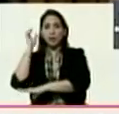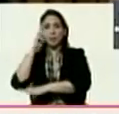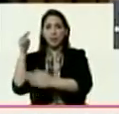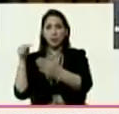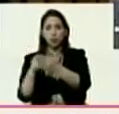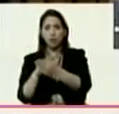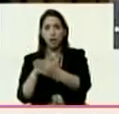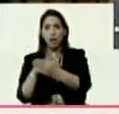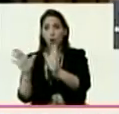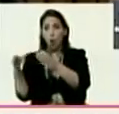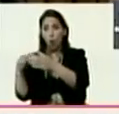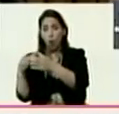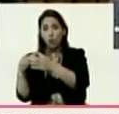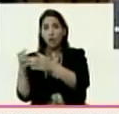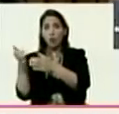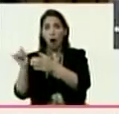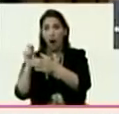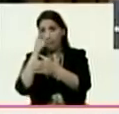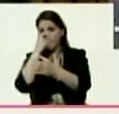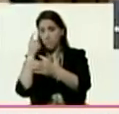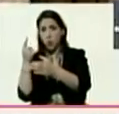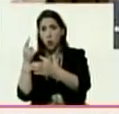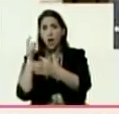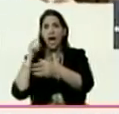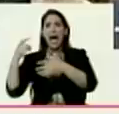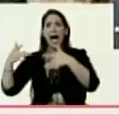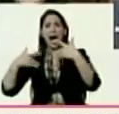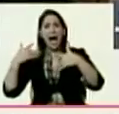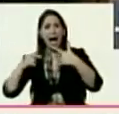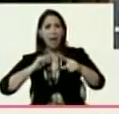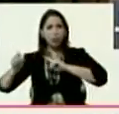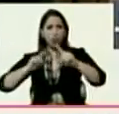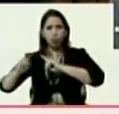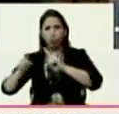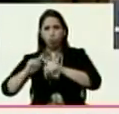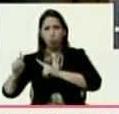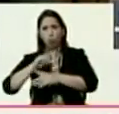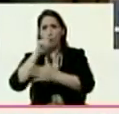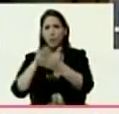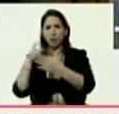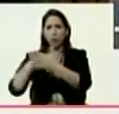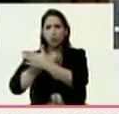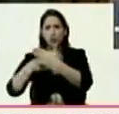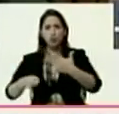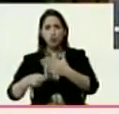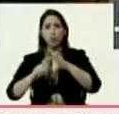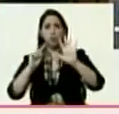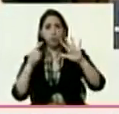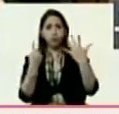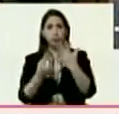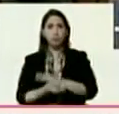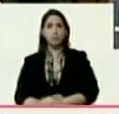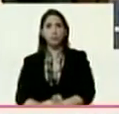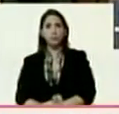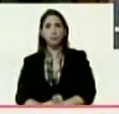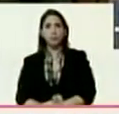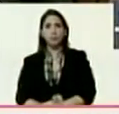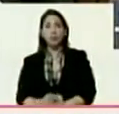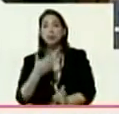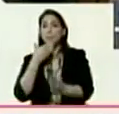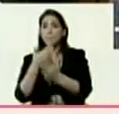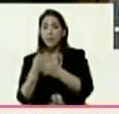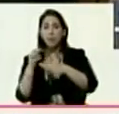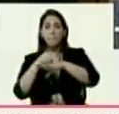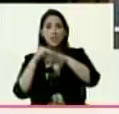que se encuentra en desacato y cuyos actos son absolutamente nulos. Sexto, se exhorta al